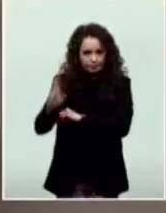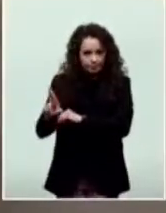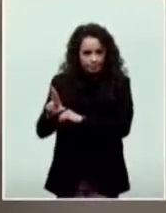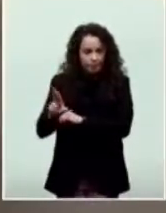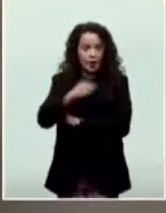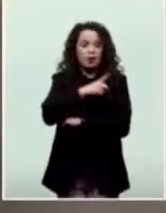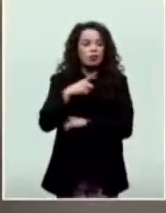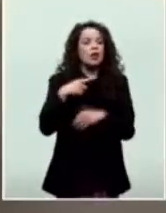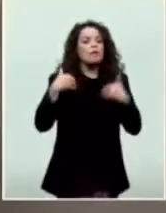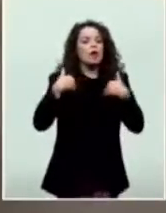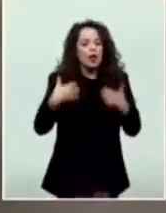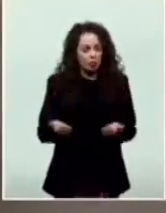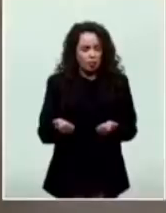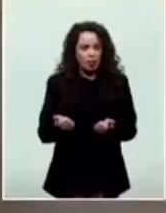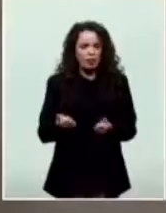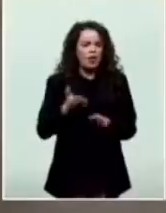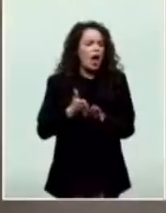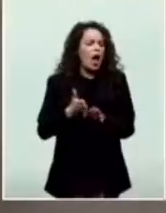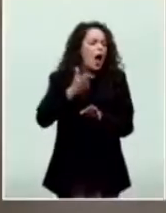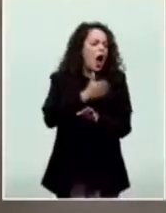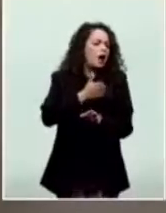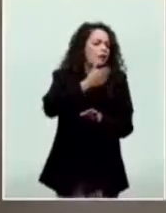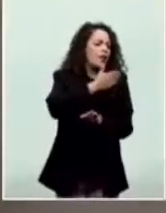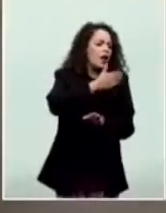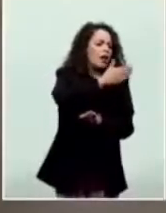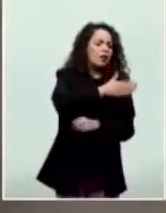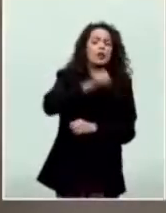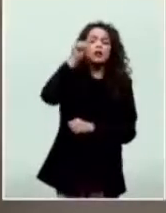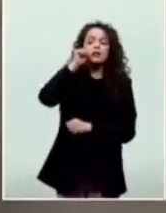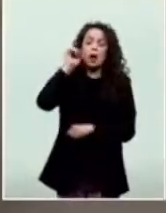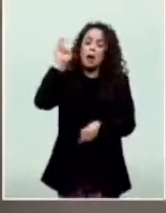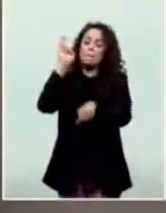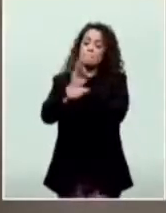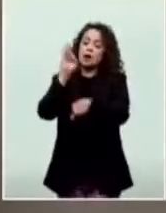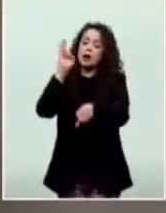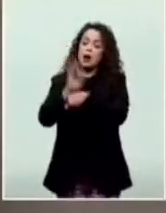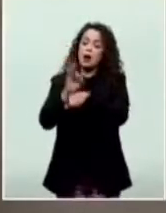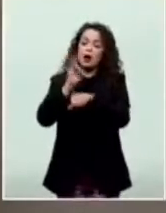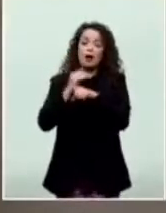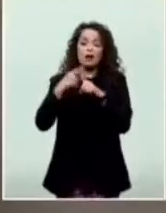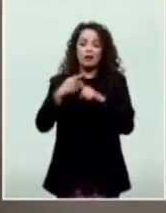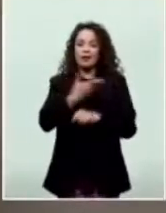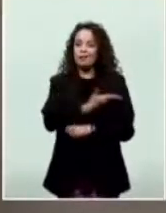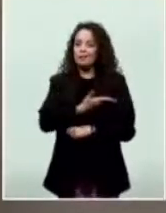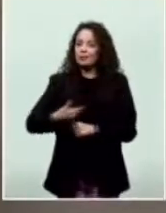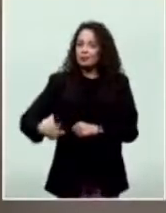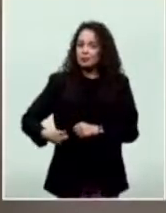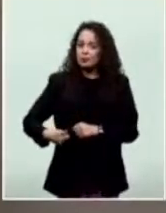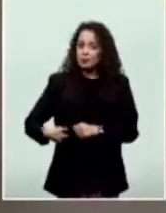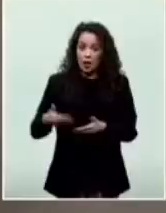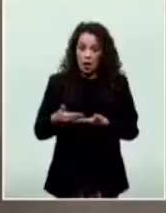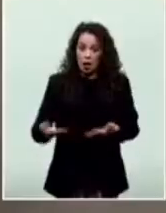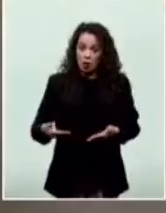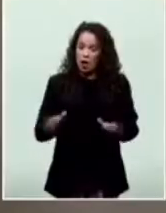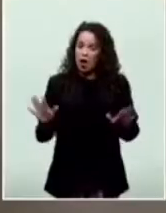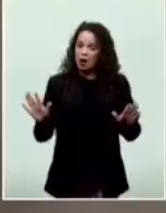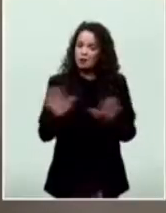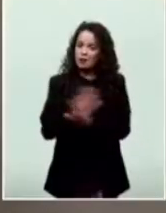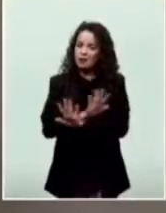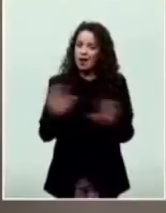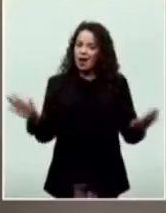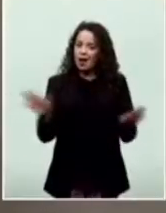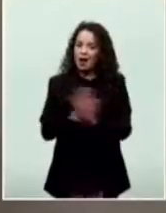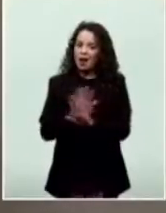los sexenios en que los protegían desde la presidencia de la República. No vamos a permitir que se presione, que se